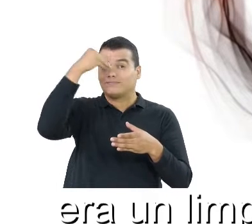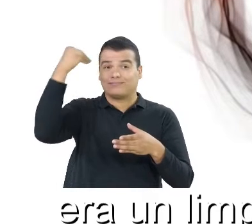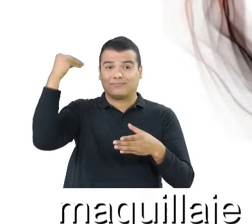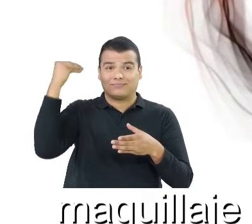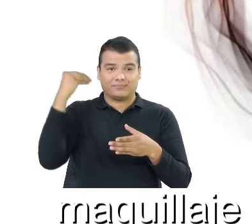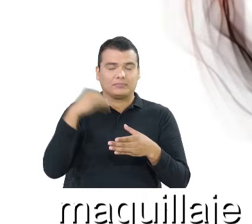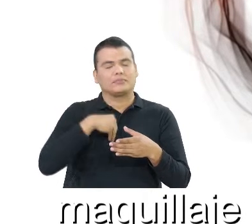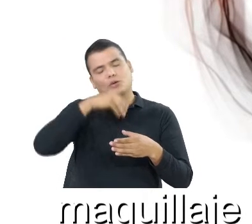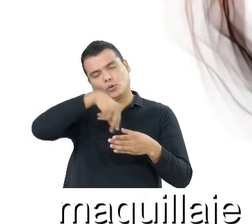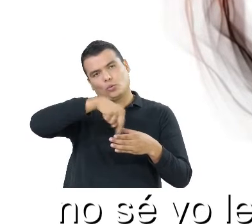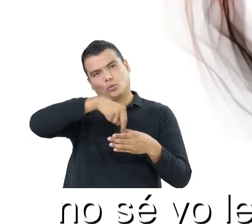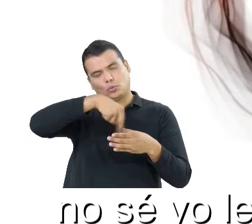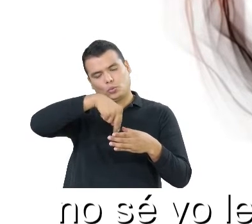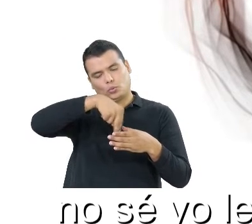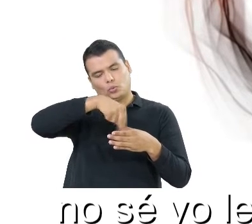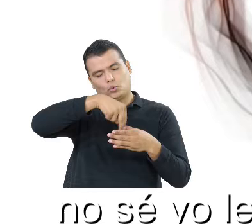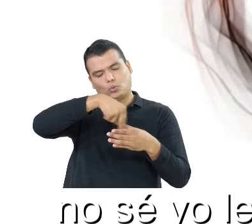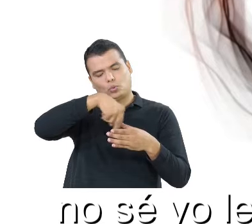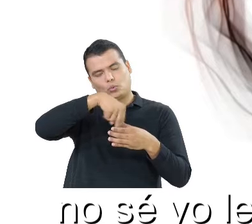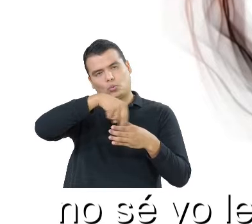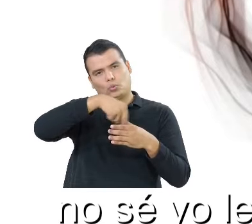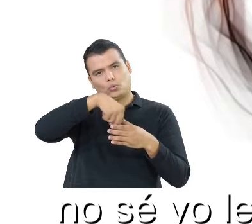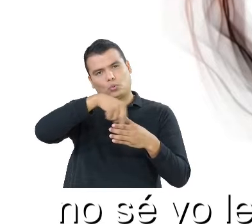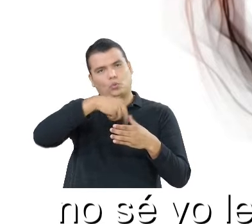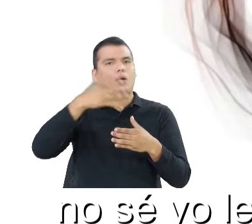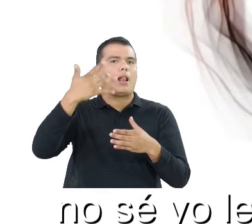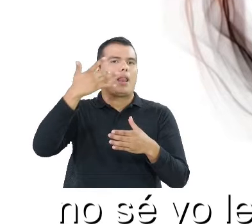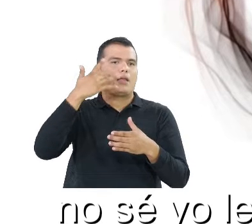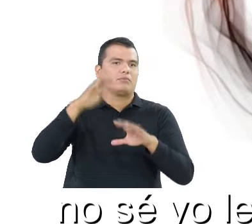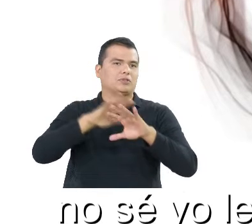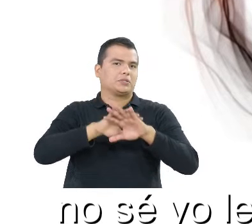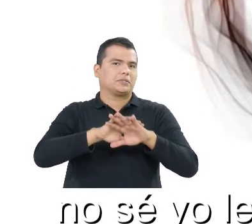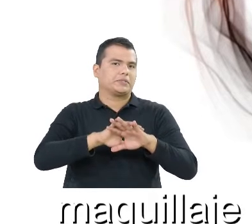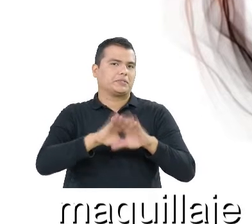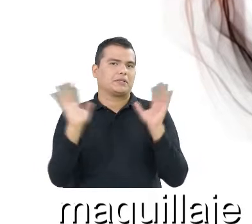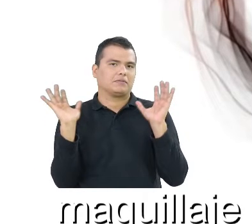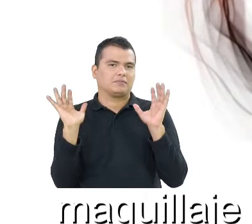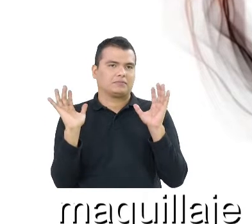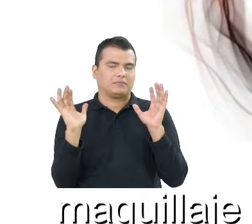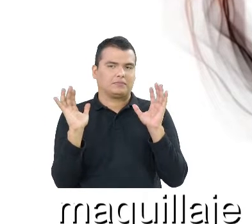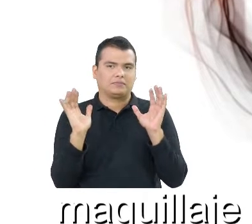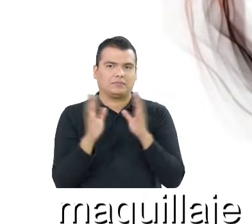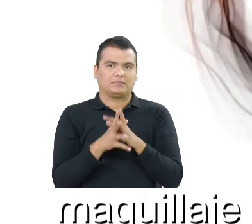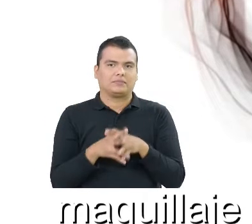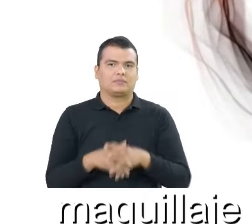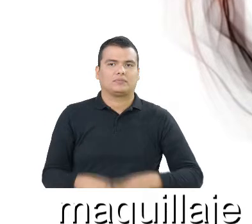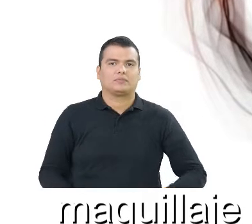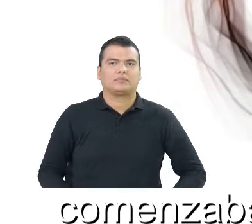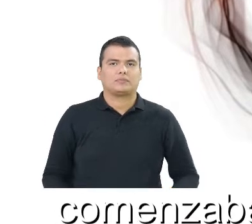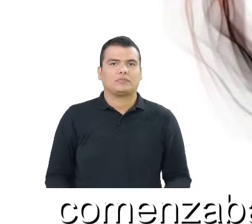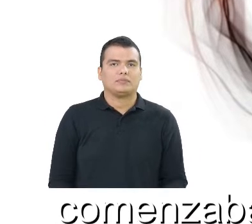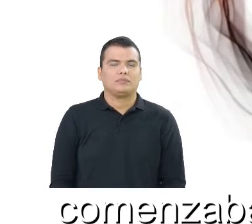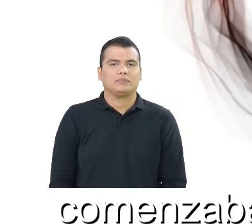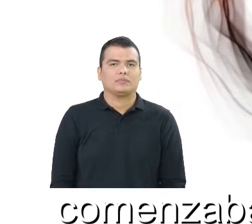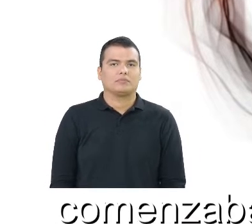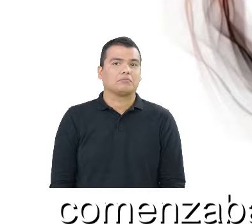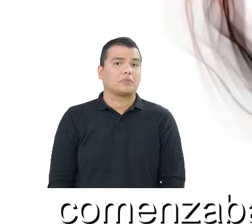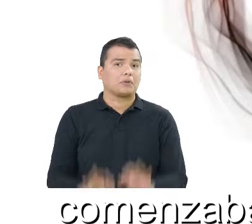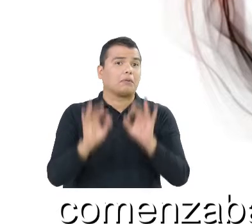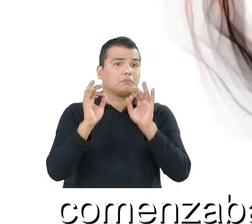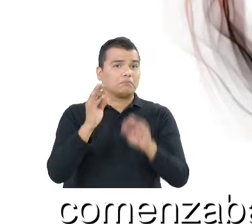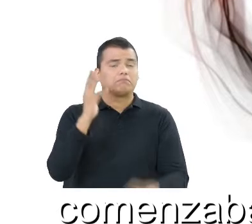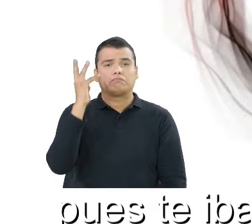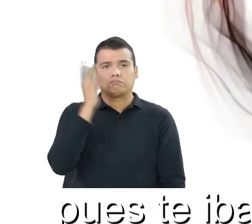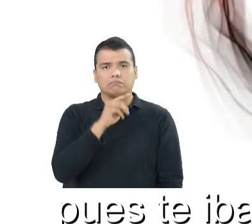le prendía un botoncito, eso comenzaba a girar en el agua y al girar pues se iba limpiando la brocha y buenísimo, se veía divino el